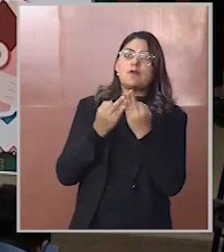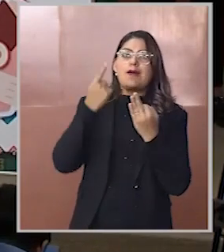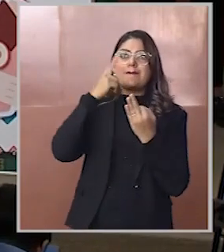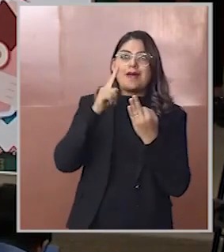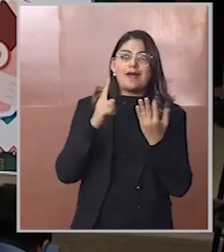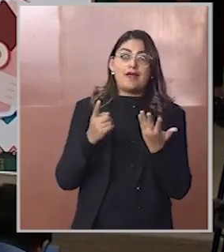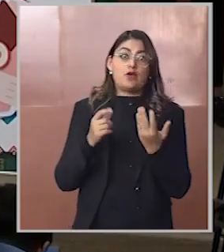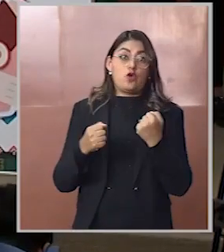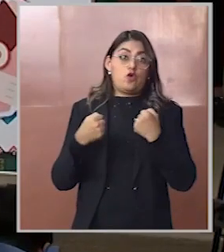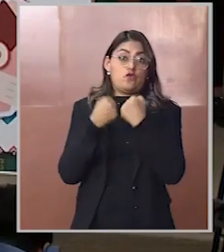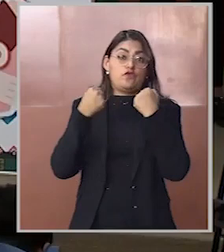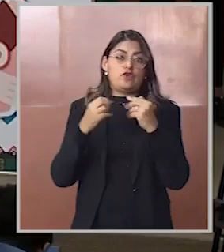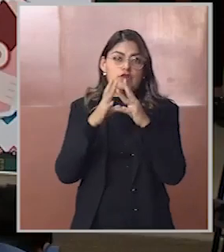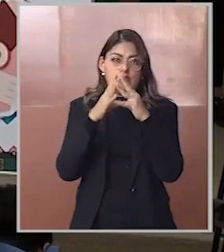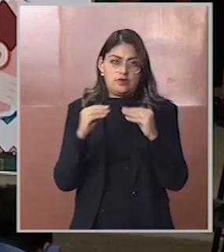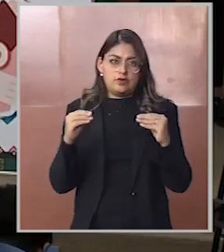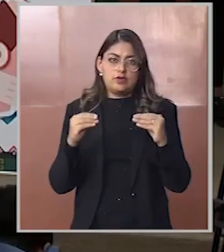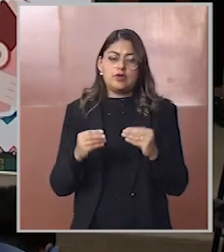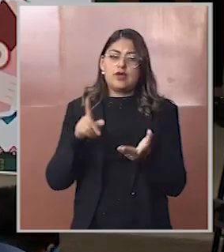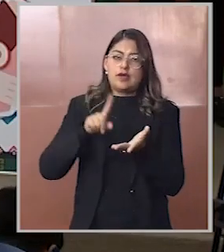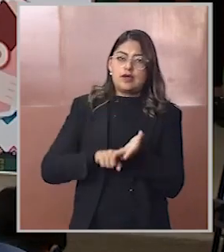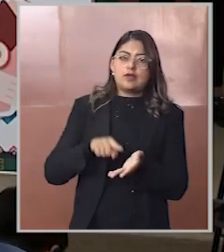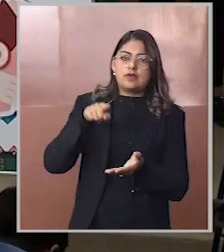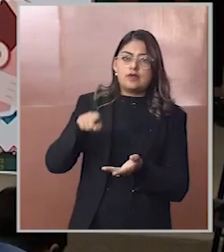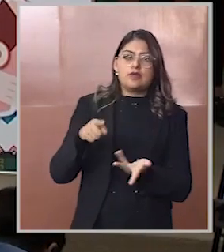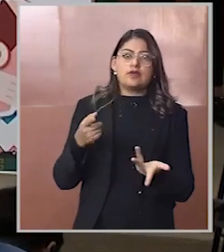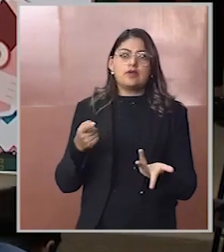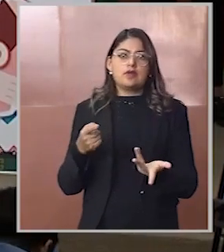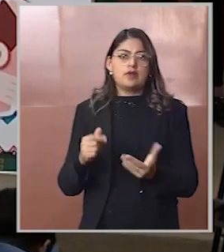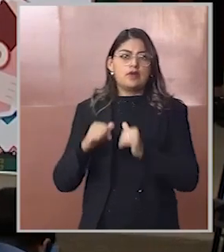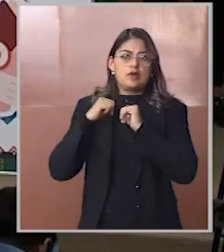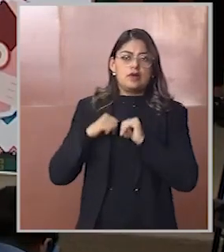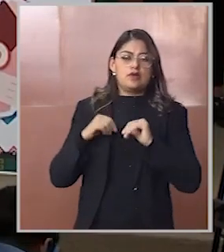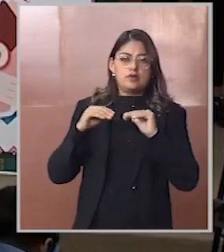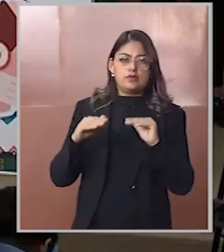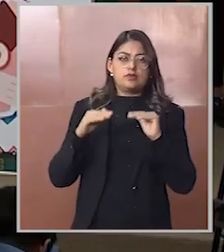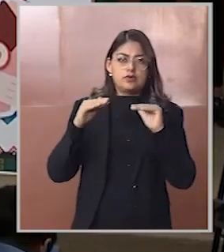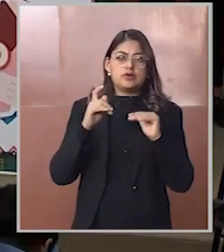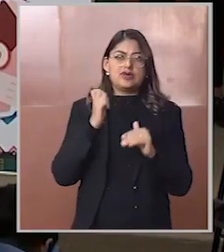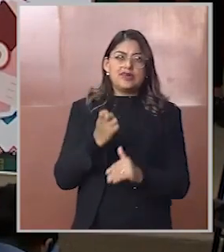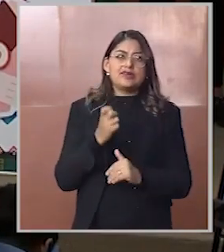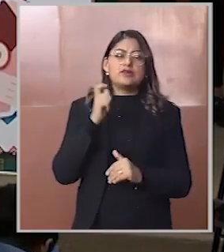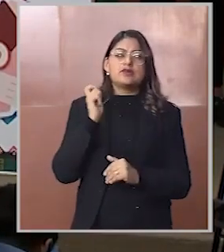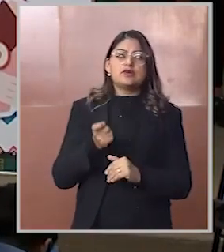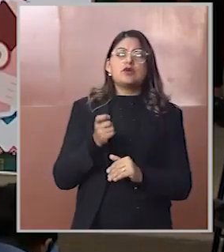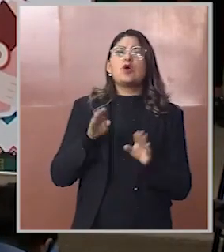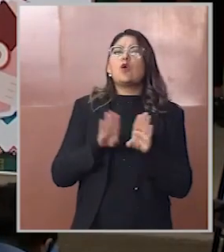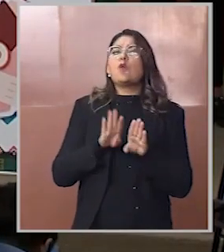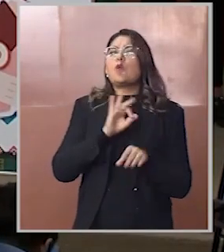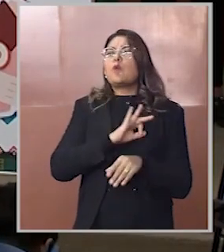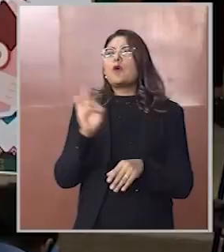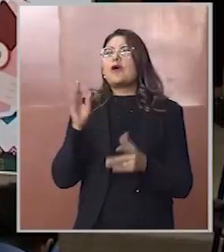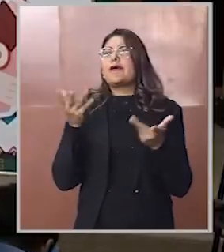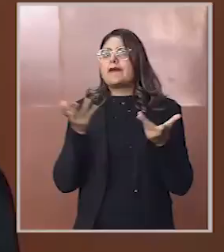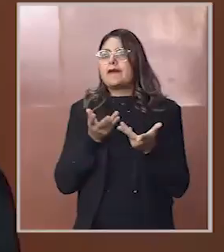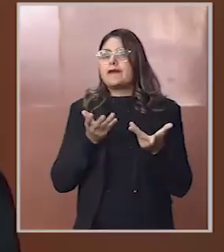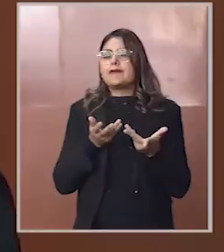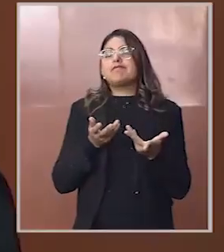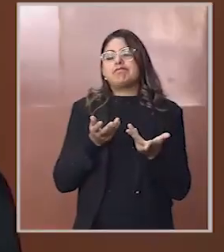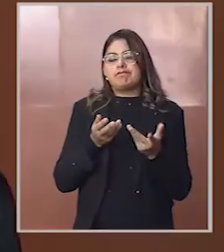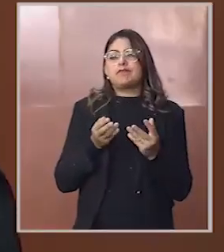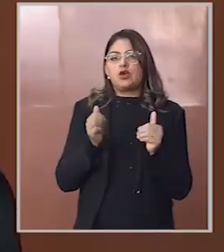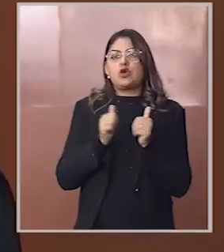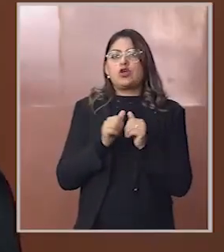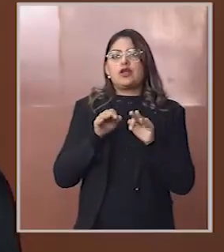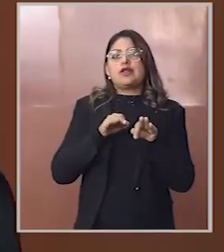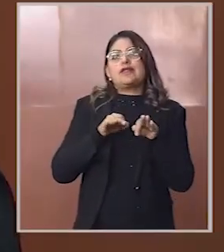posibilidad de de acceder a la justicia ordinaria cuando así lo decidan todo esto se hace posible con este trabajo Sin lugar